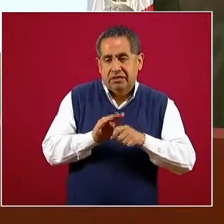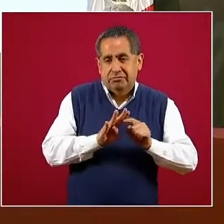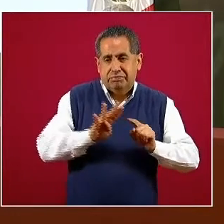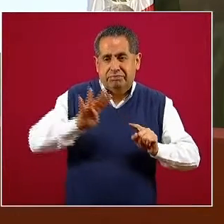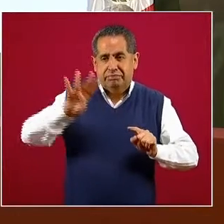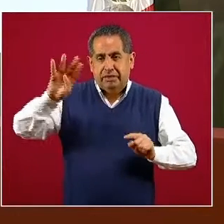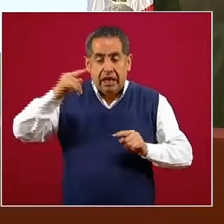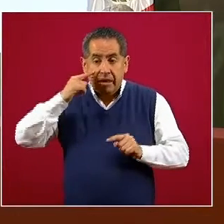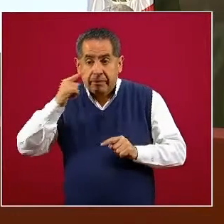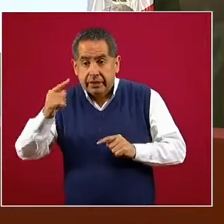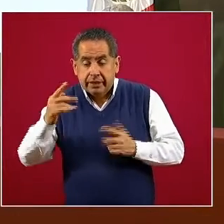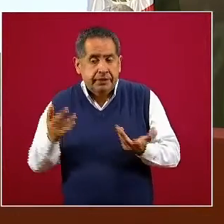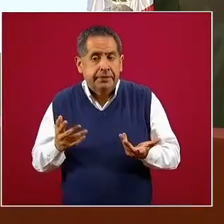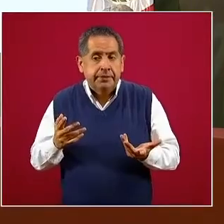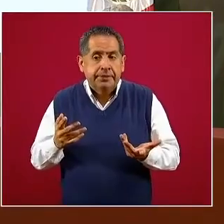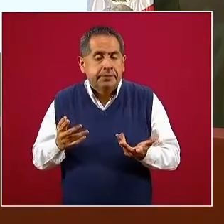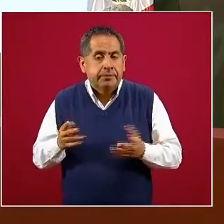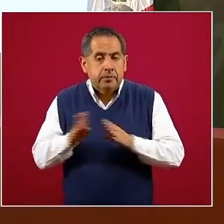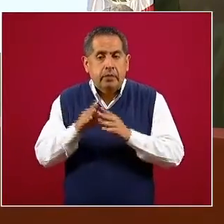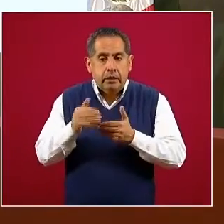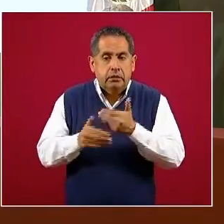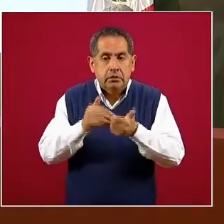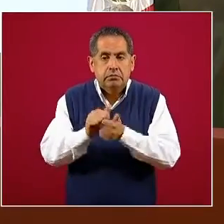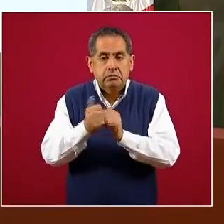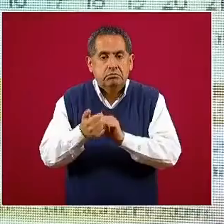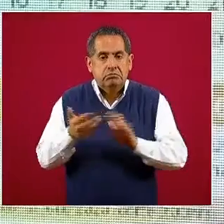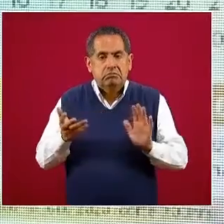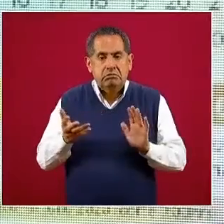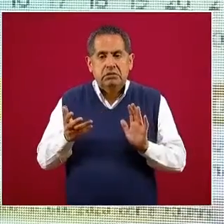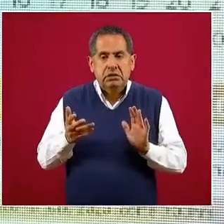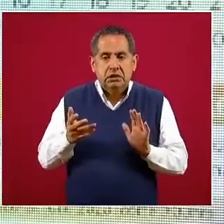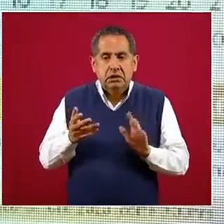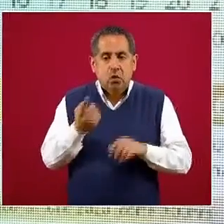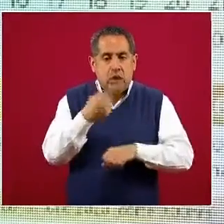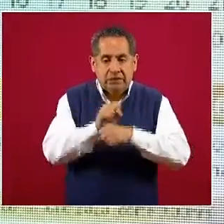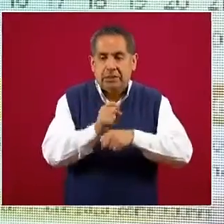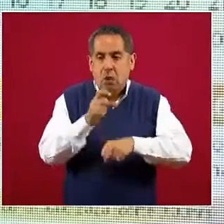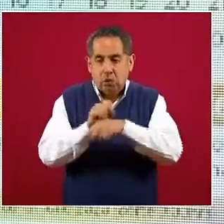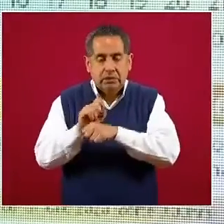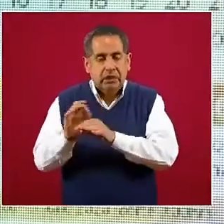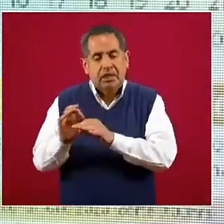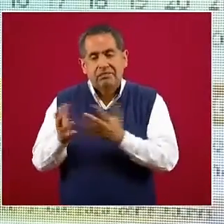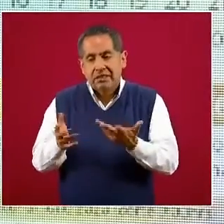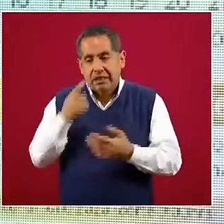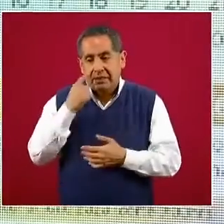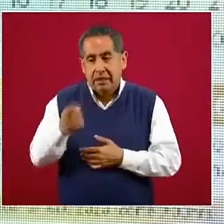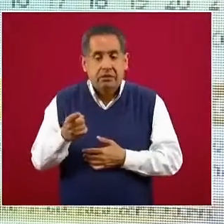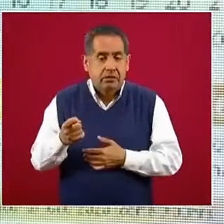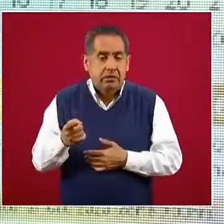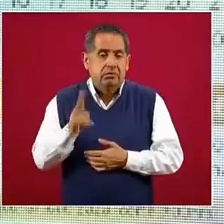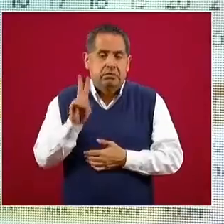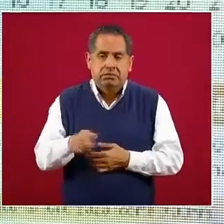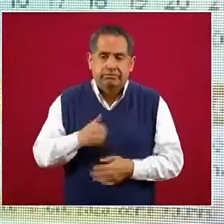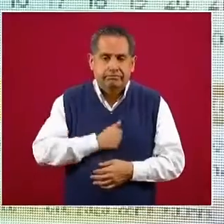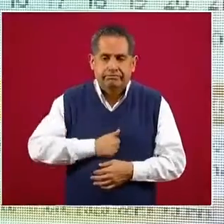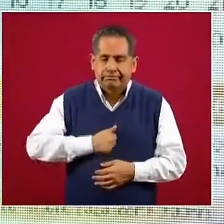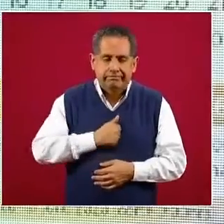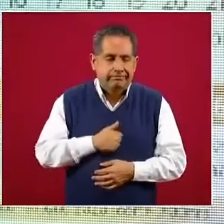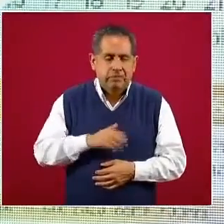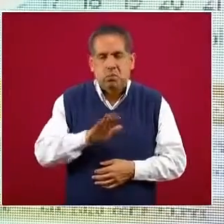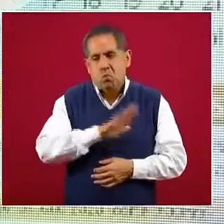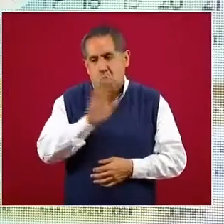Recordarles que existen recomendaciones generales dirigidas a toda la población, todos y todas nos conviene colectivamente